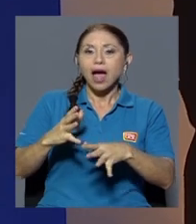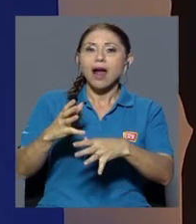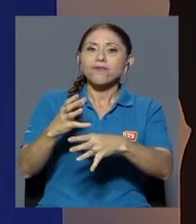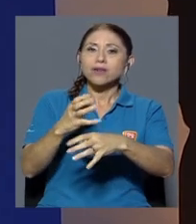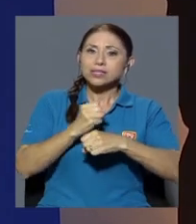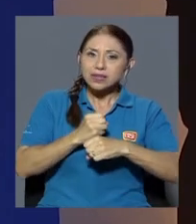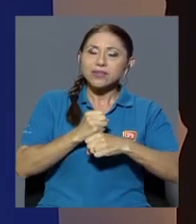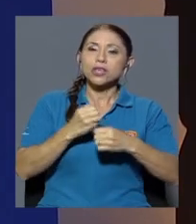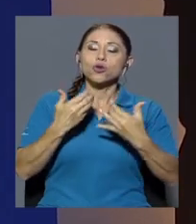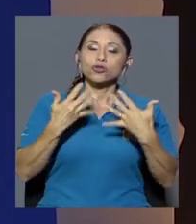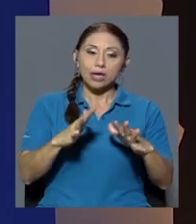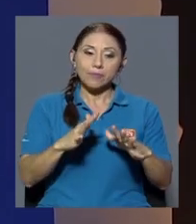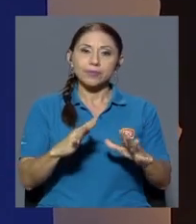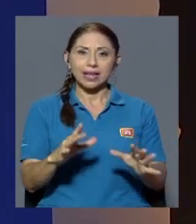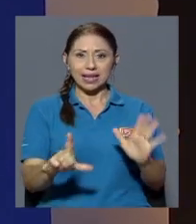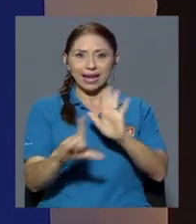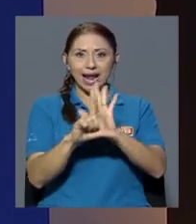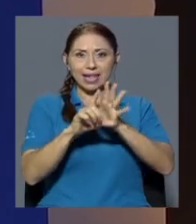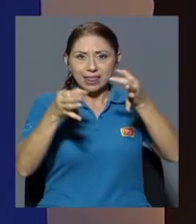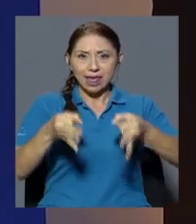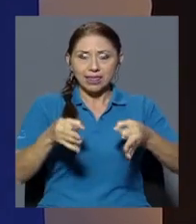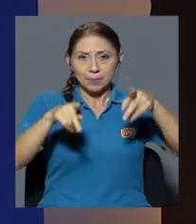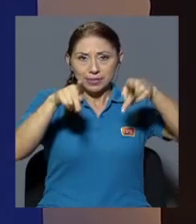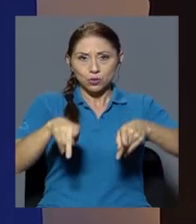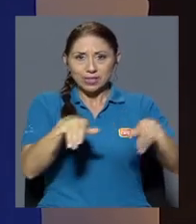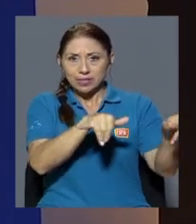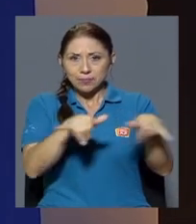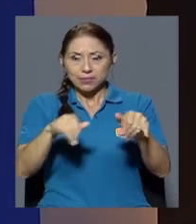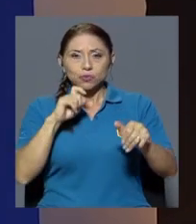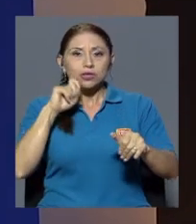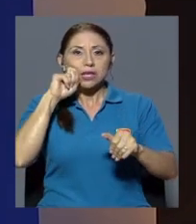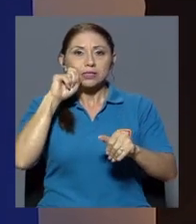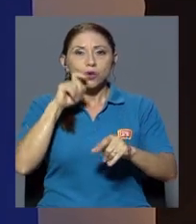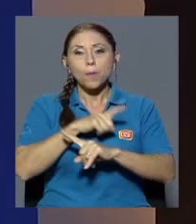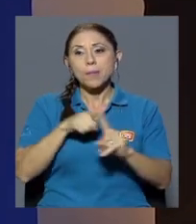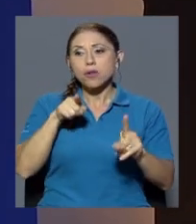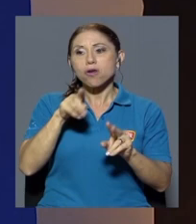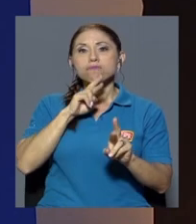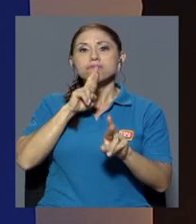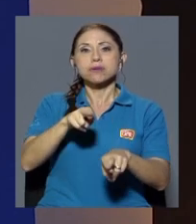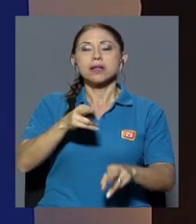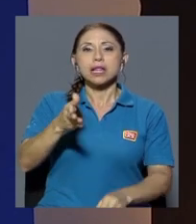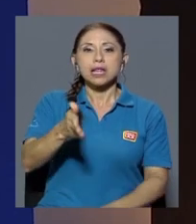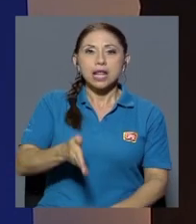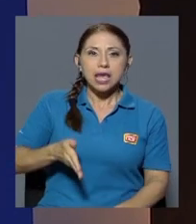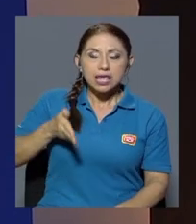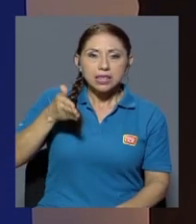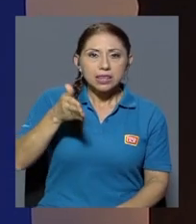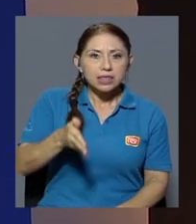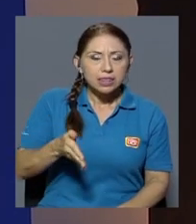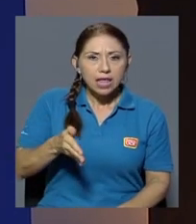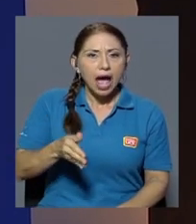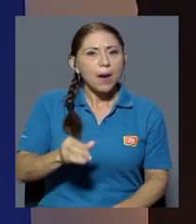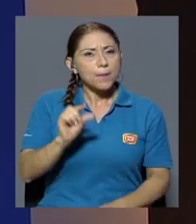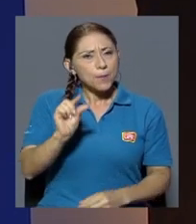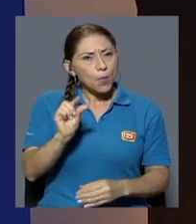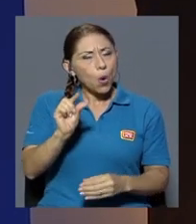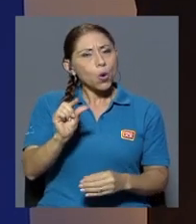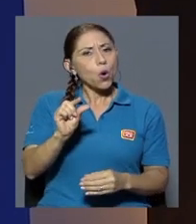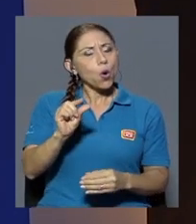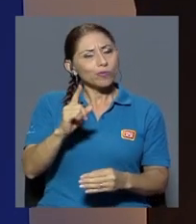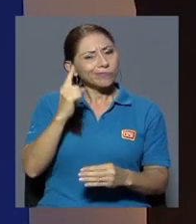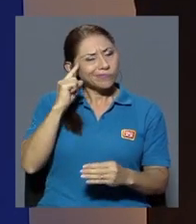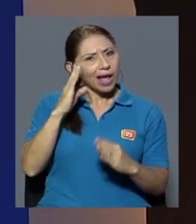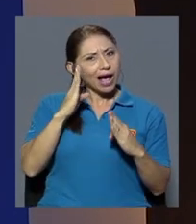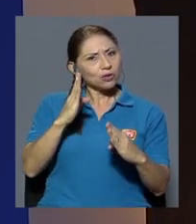legalidad del matrimonio entre las personas del mismo sexo y ha sido lenta ha sido poco auspiciosa de leer